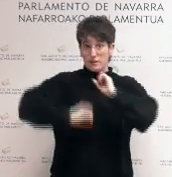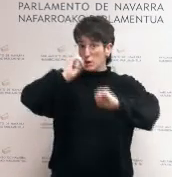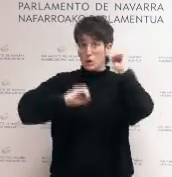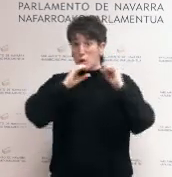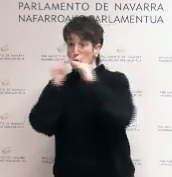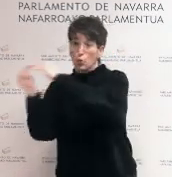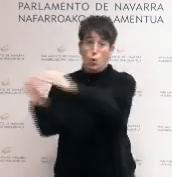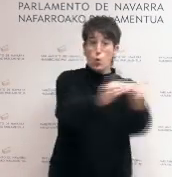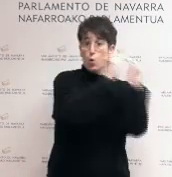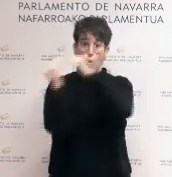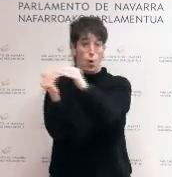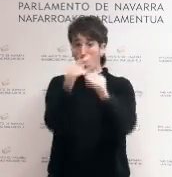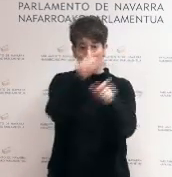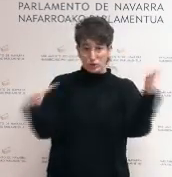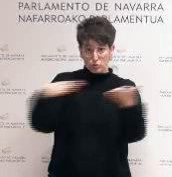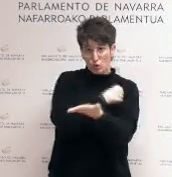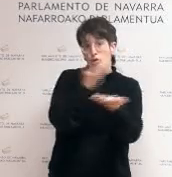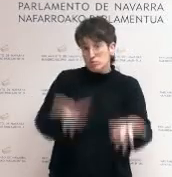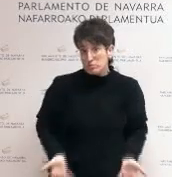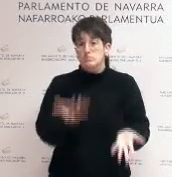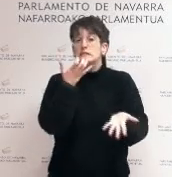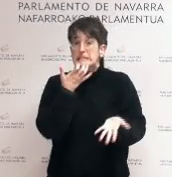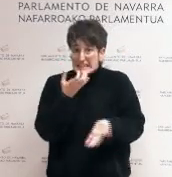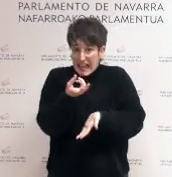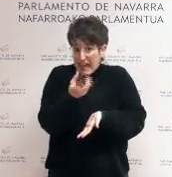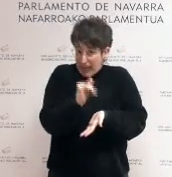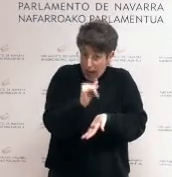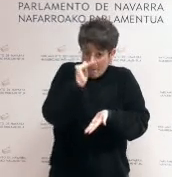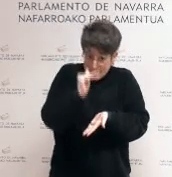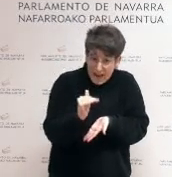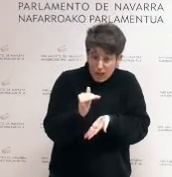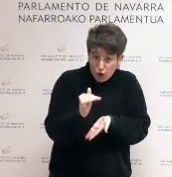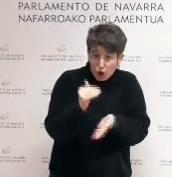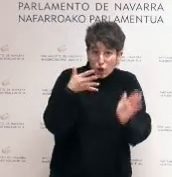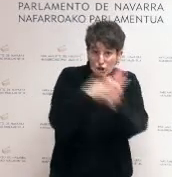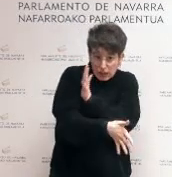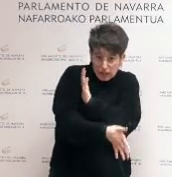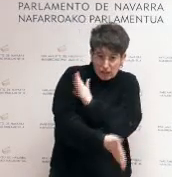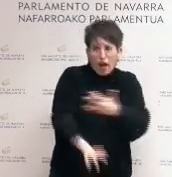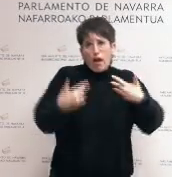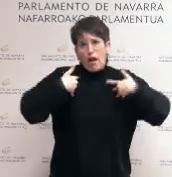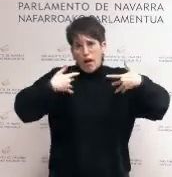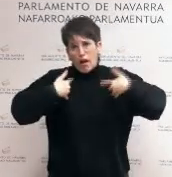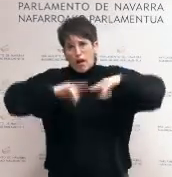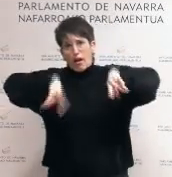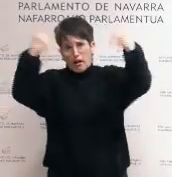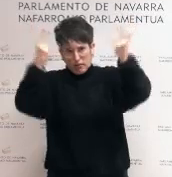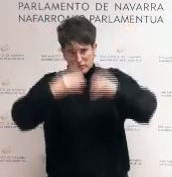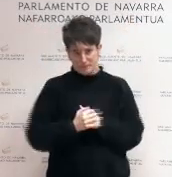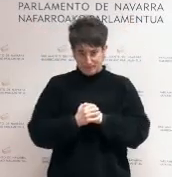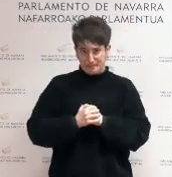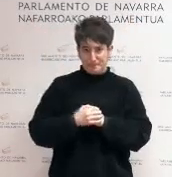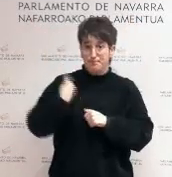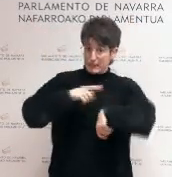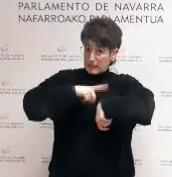y por lo tanto, quien menos tiene, más sufre el encarecimiento. Y al mismo tiempo que desciende el